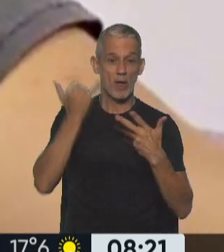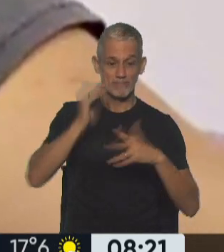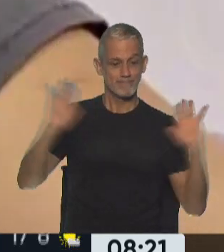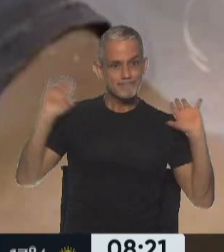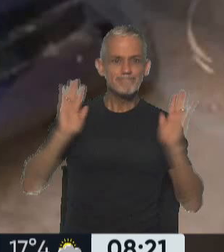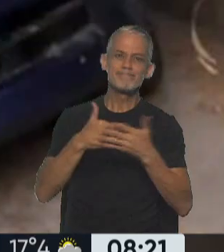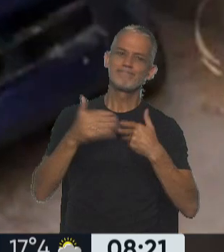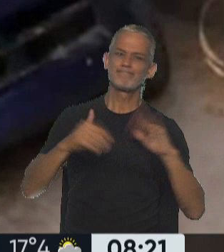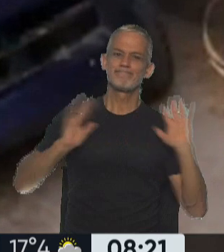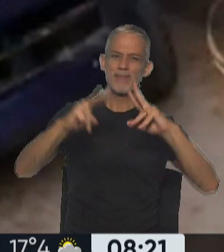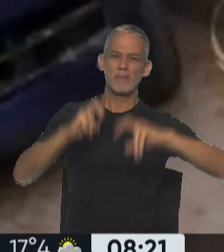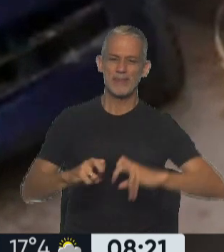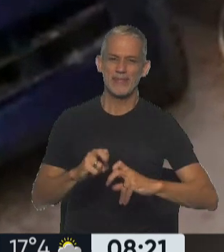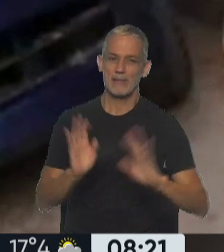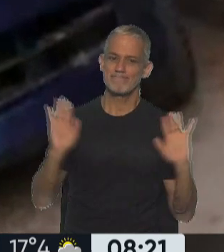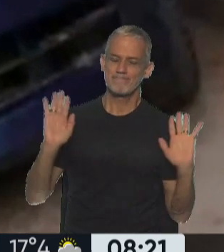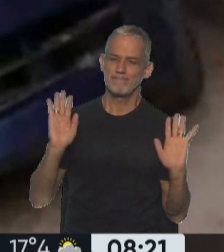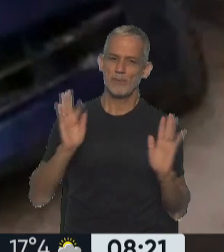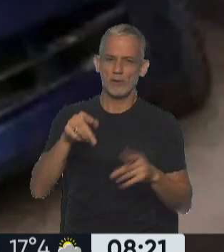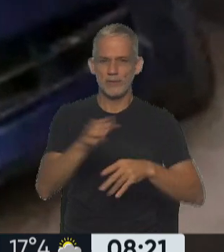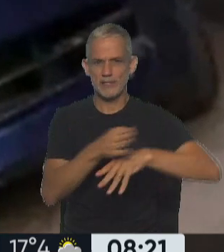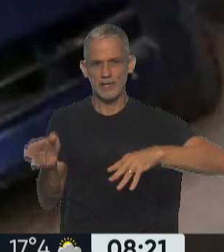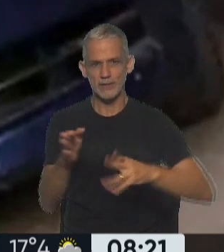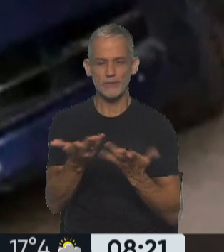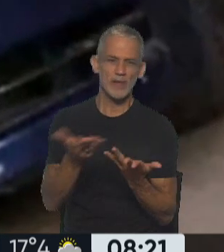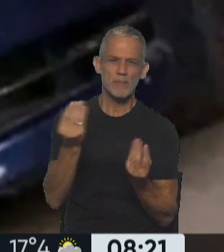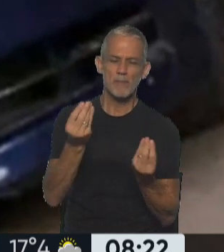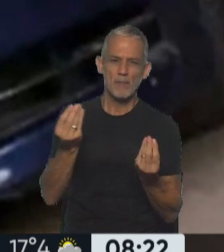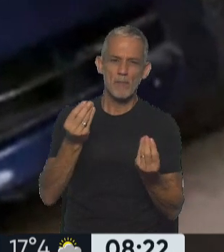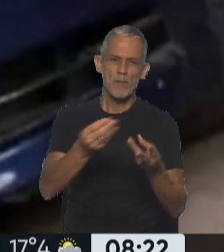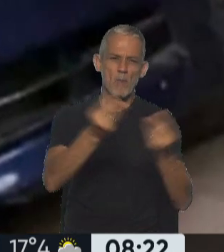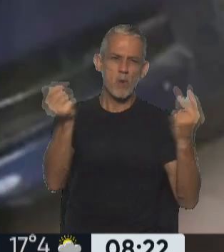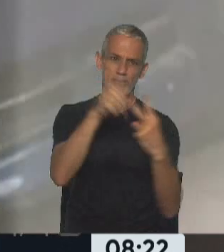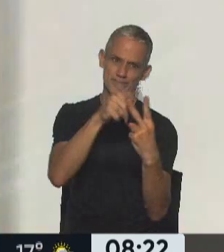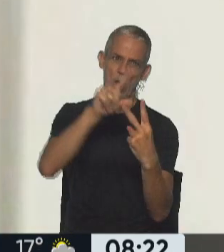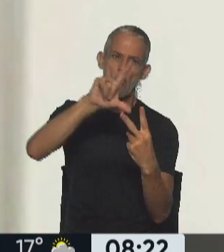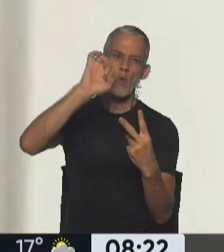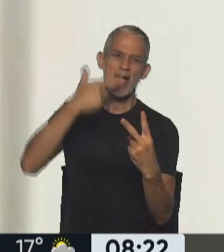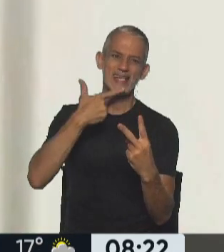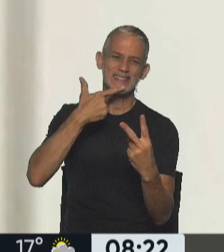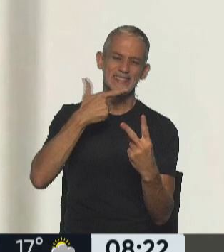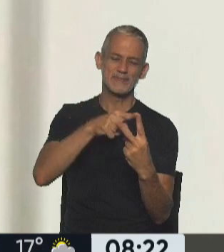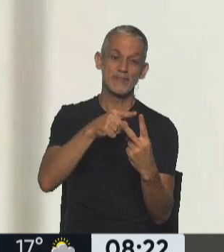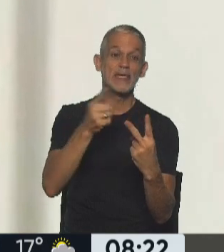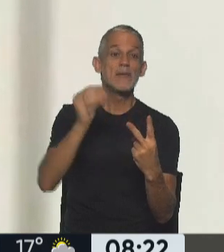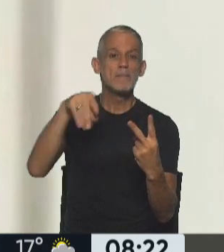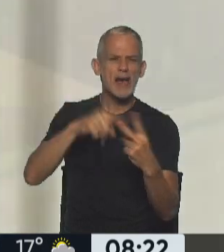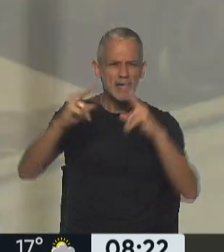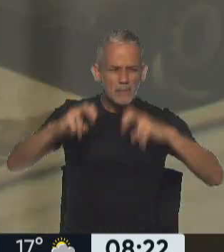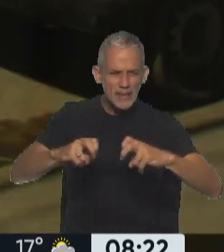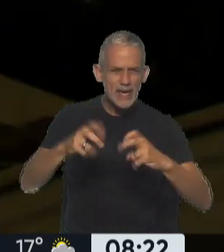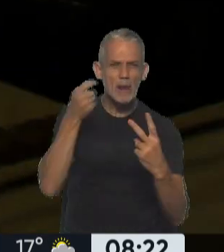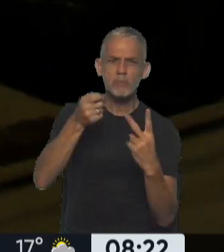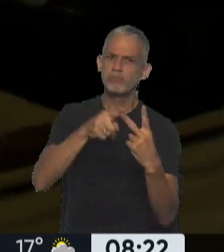excusaron de investigar este caso que, reiteramos, tiene como desaparecido a Lucas Escalante. Y además se investiga el